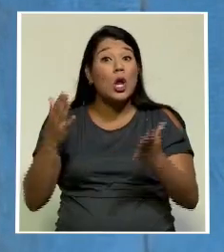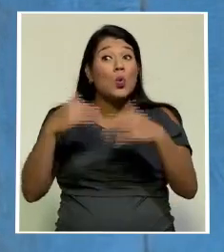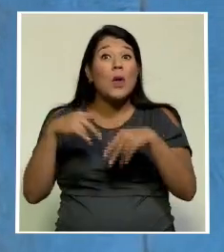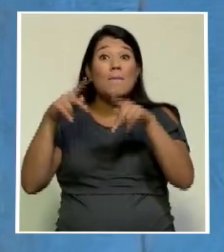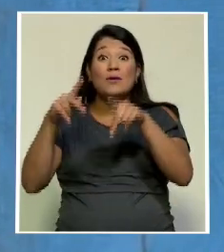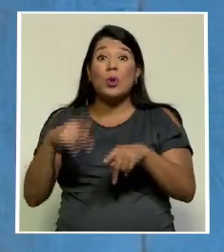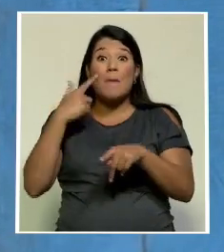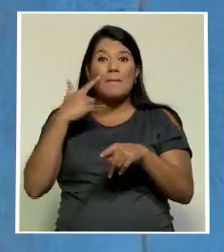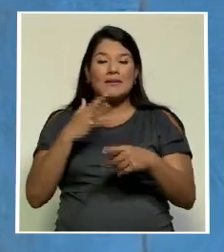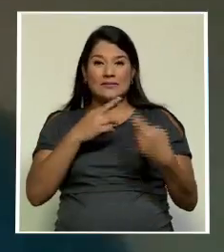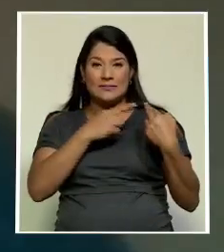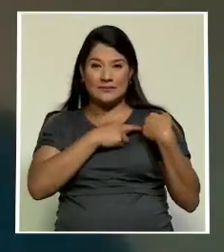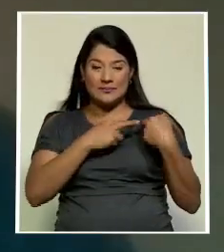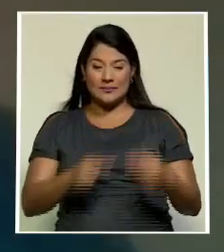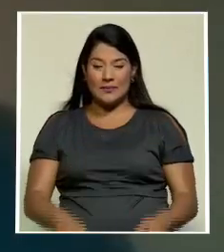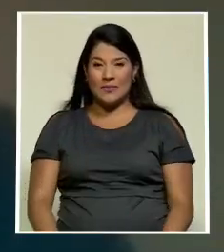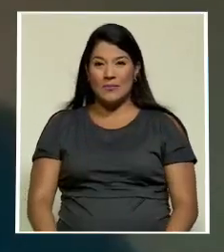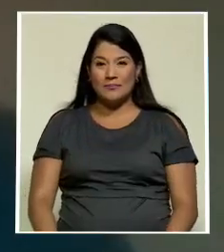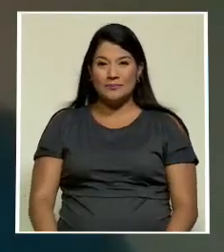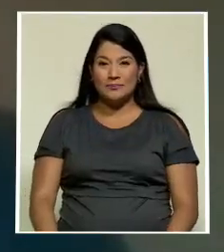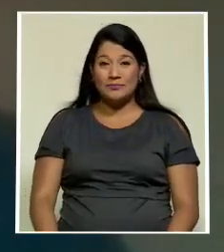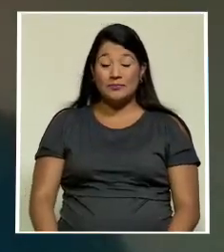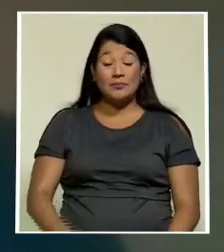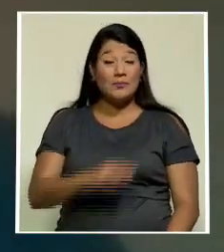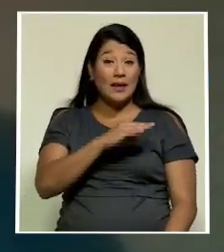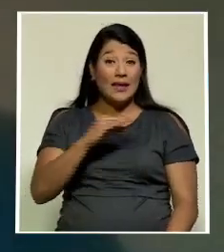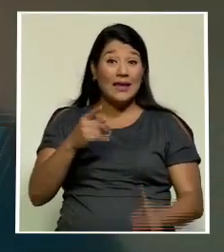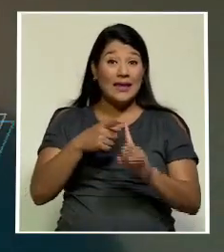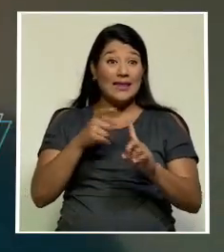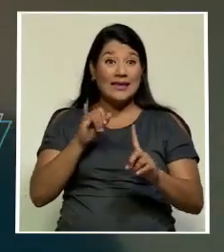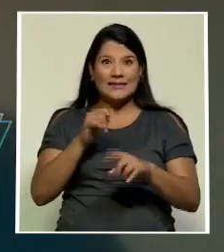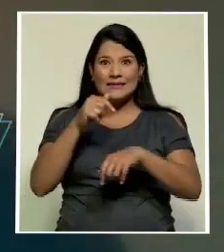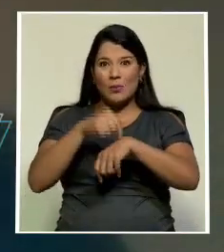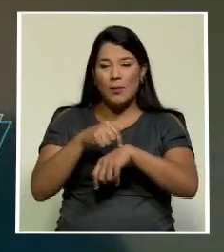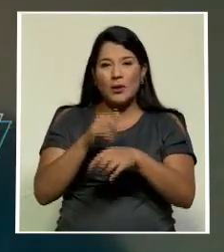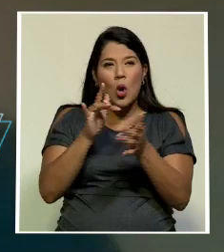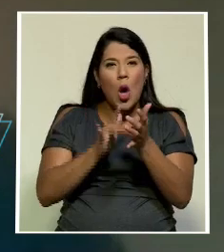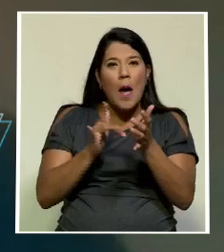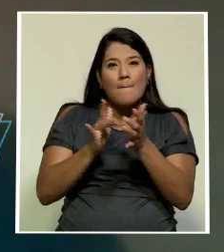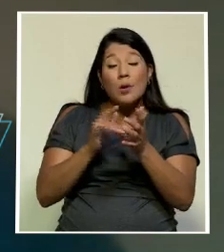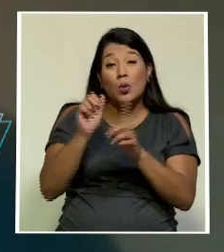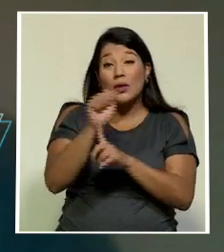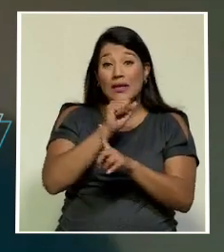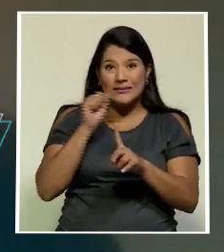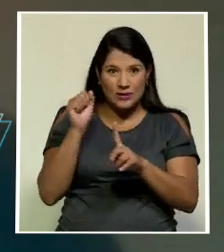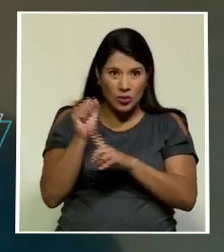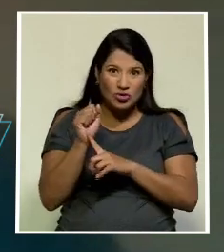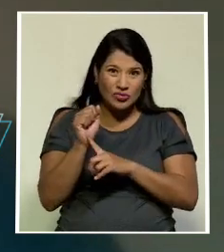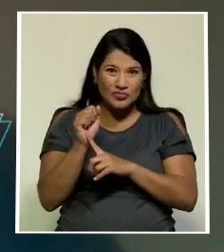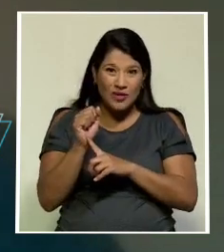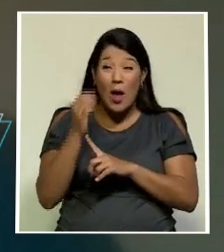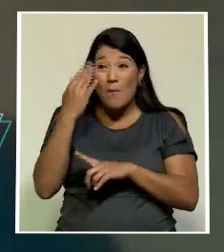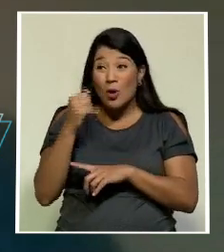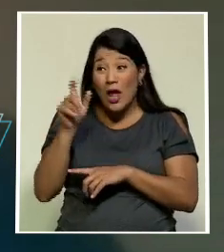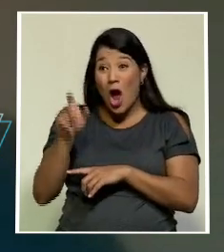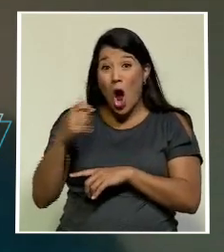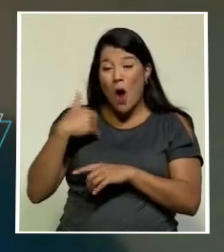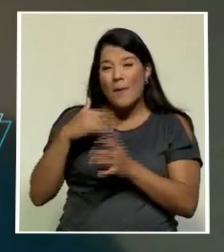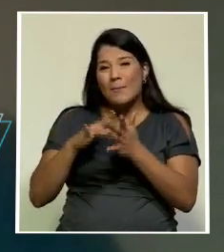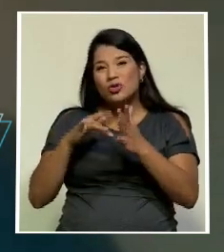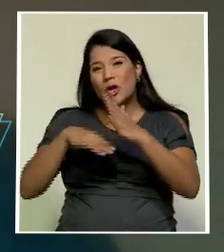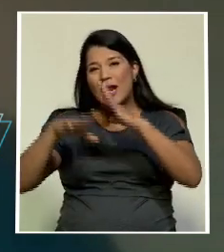imputadas. Y a partir de ahí se sacó provecho de una situación de cometer el hecho de noche, ¿no? Muy